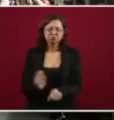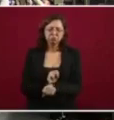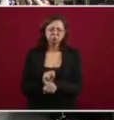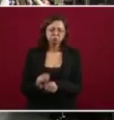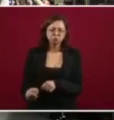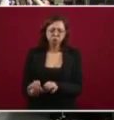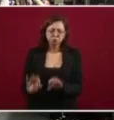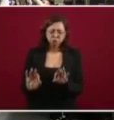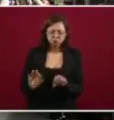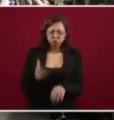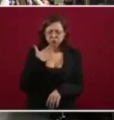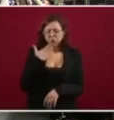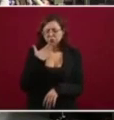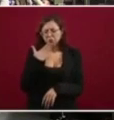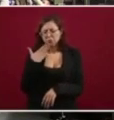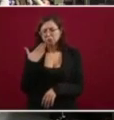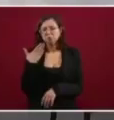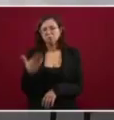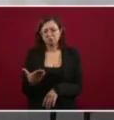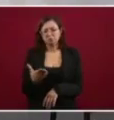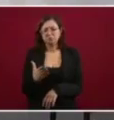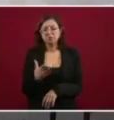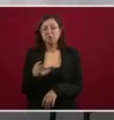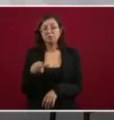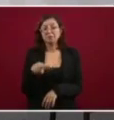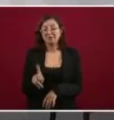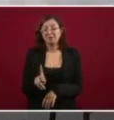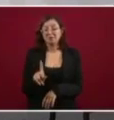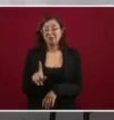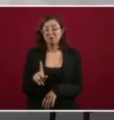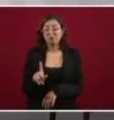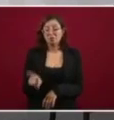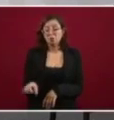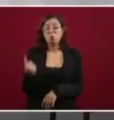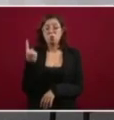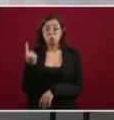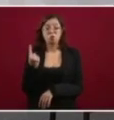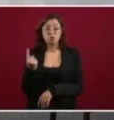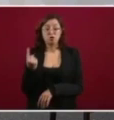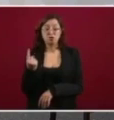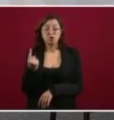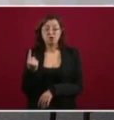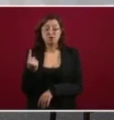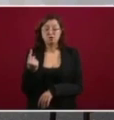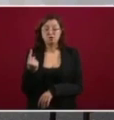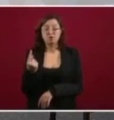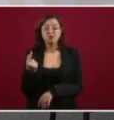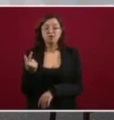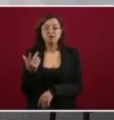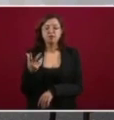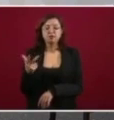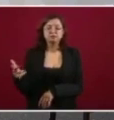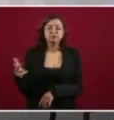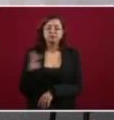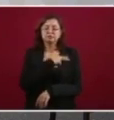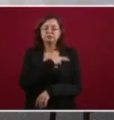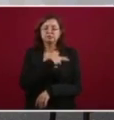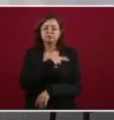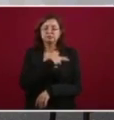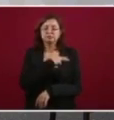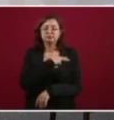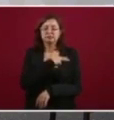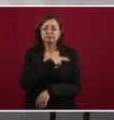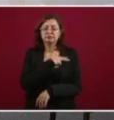buenas condiciones, salvo una menor que tiene una herida de bala en